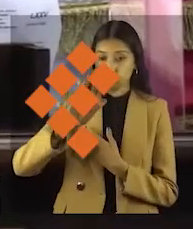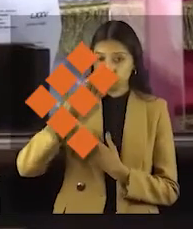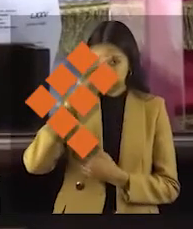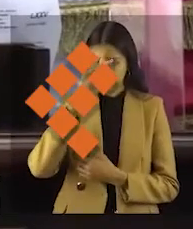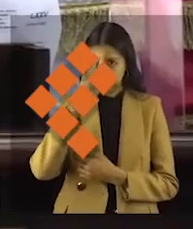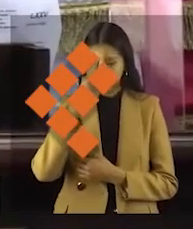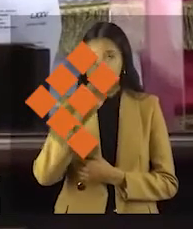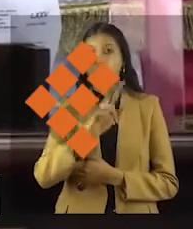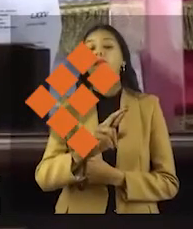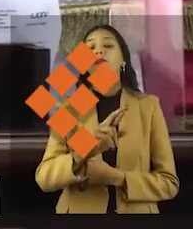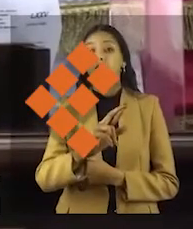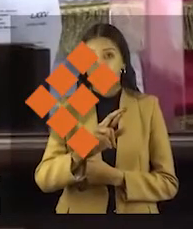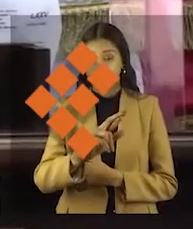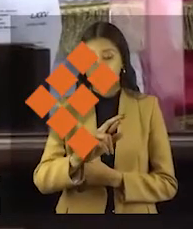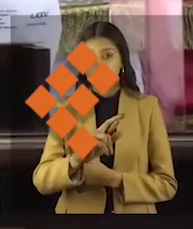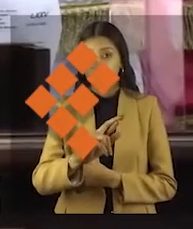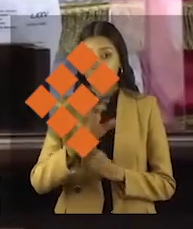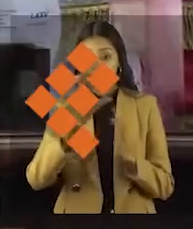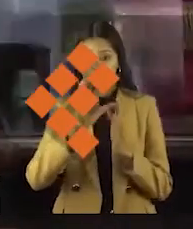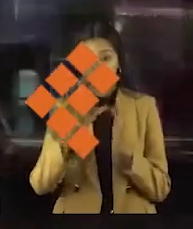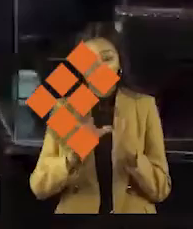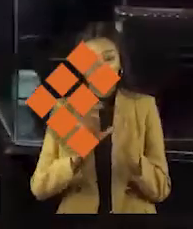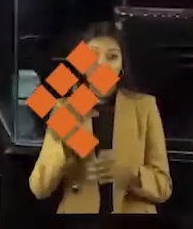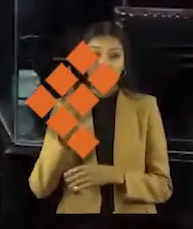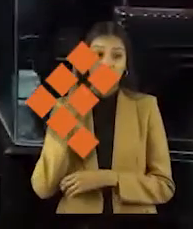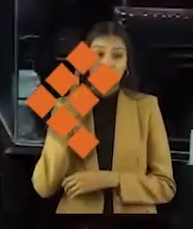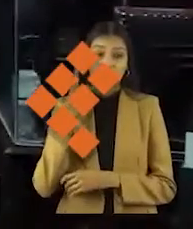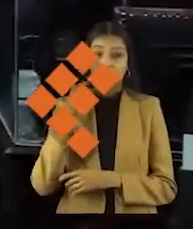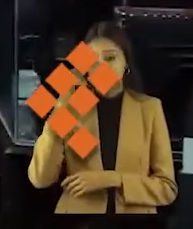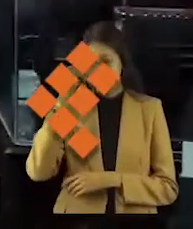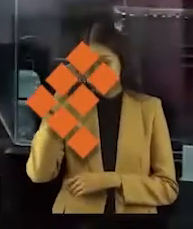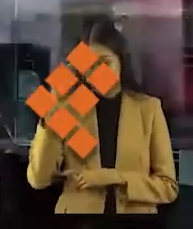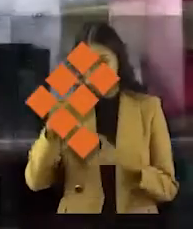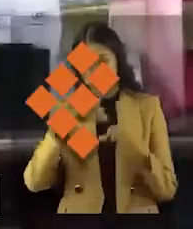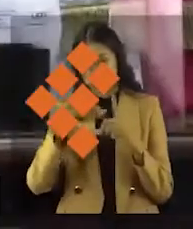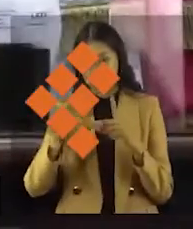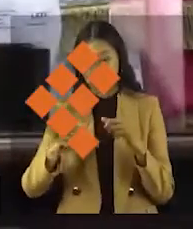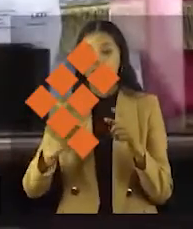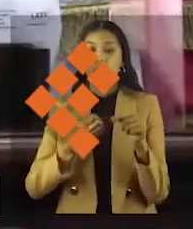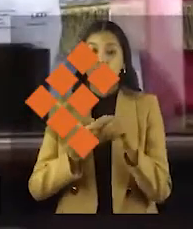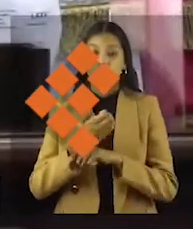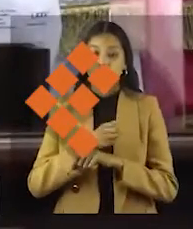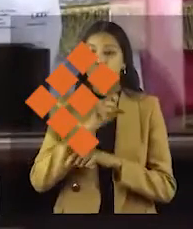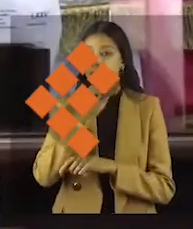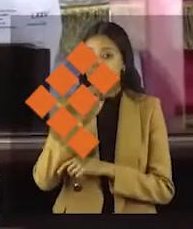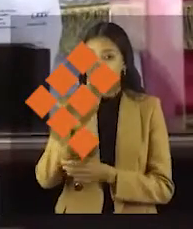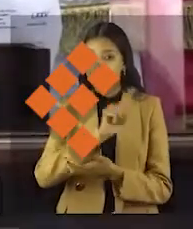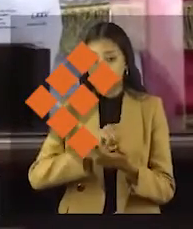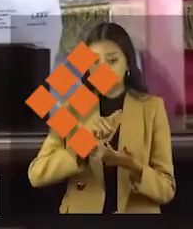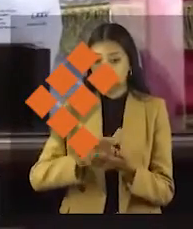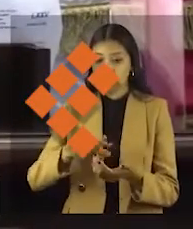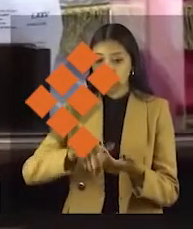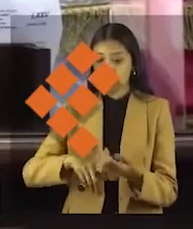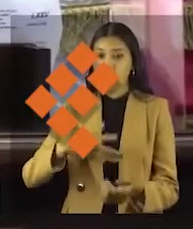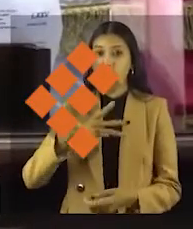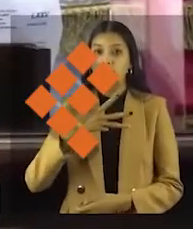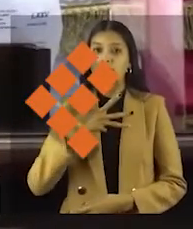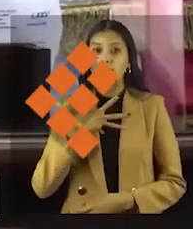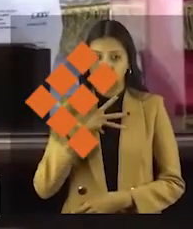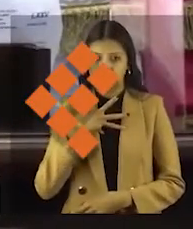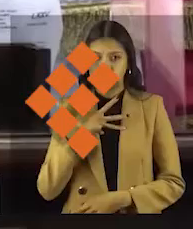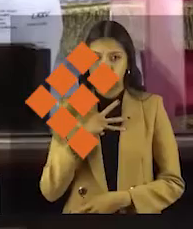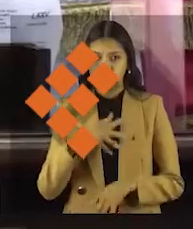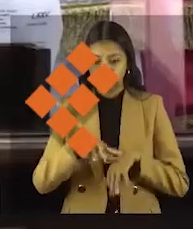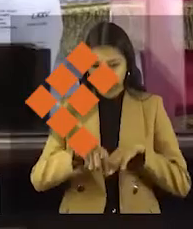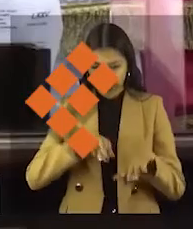eligiera luego de que el exsecretario Mario Alberto Villegas Alfaro se vio forzado a presentar su renuncia al cargo. Sin embargo, los 34